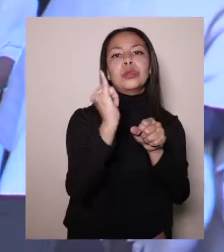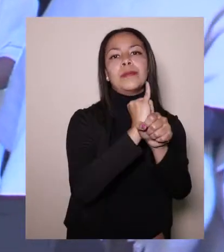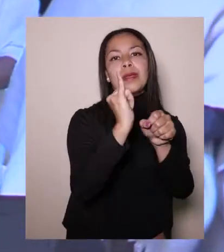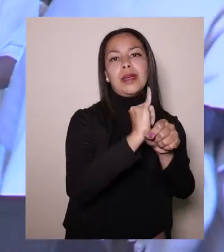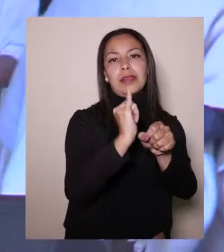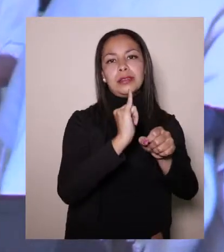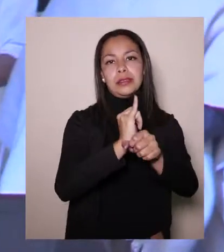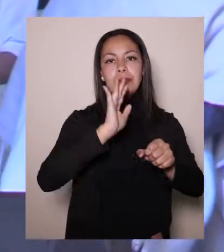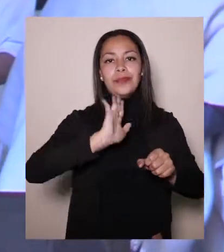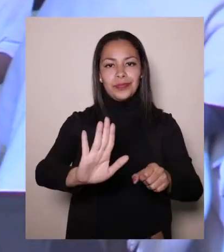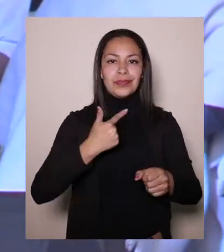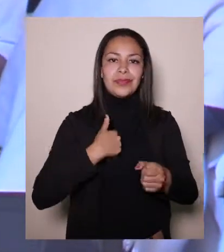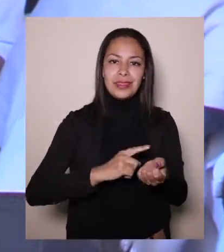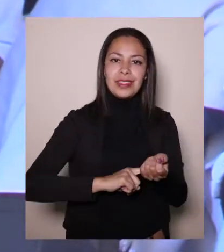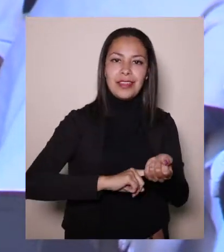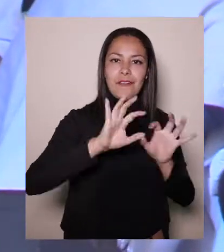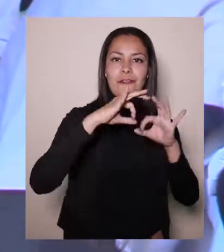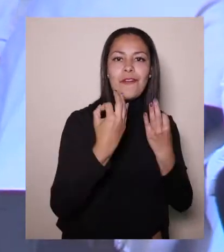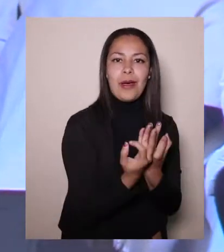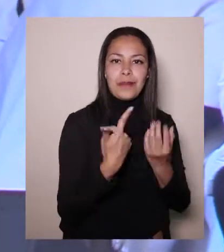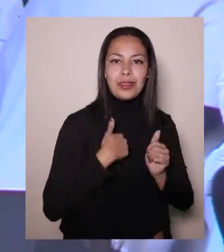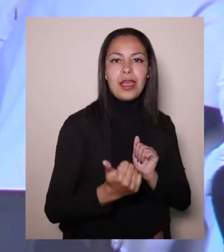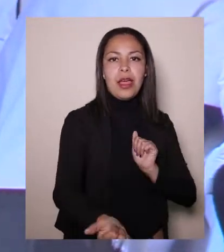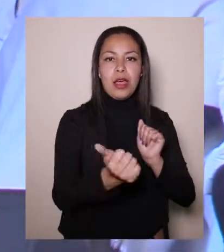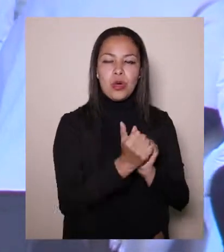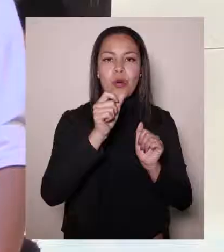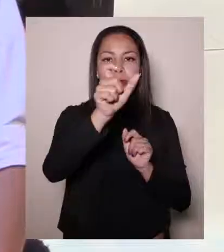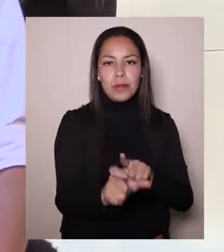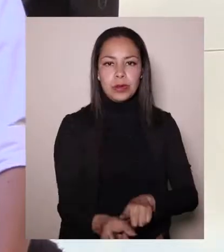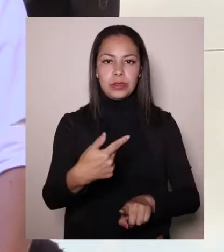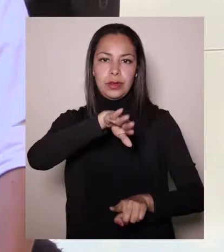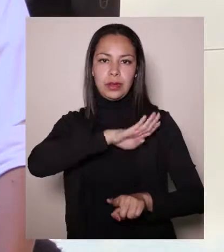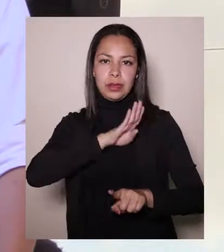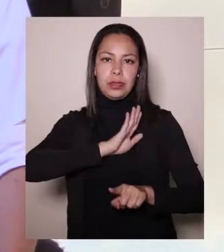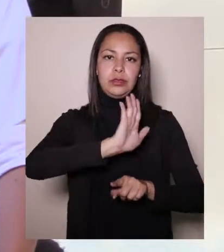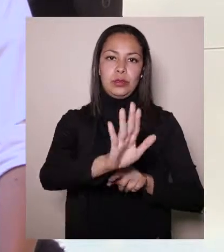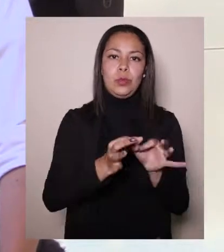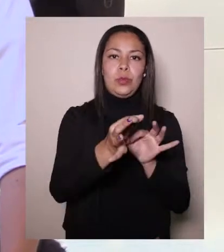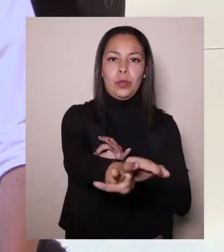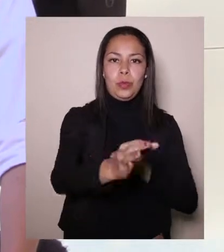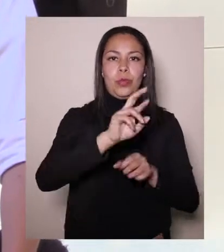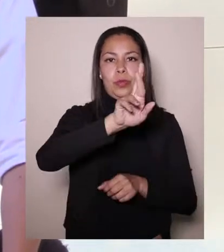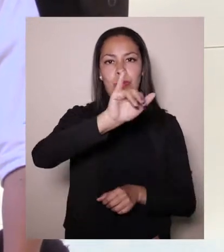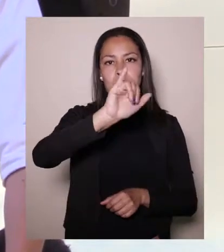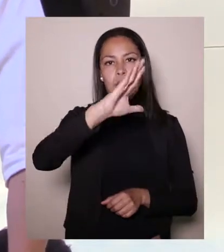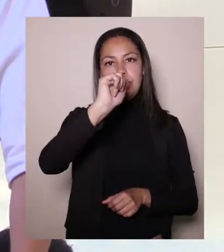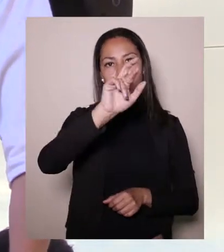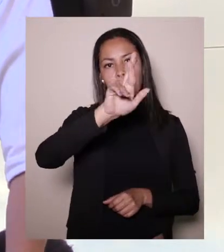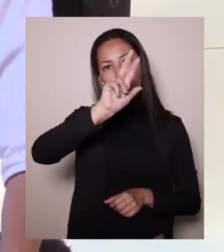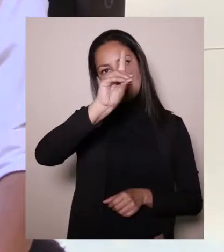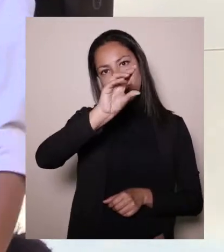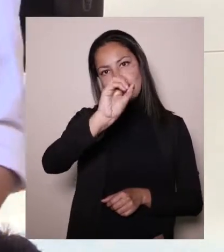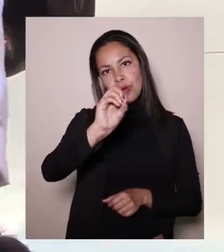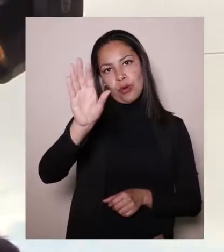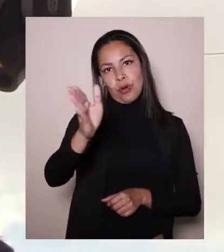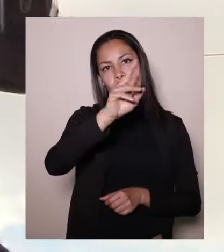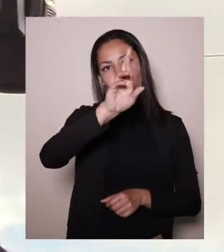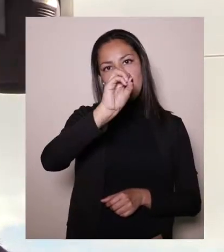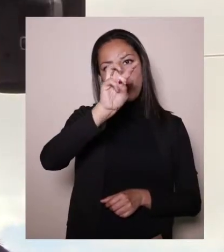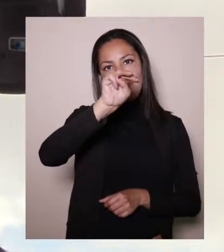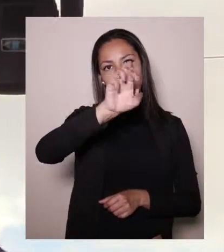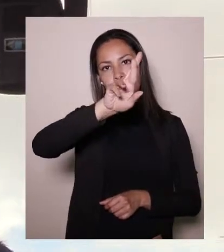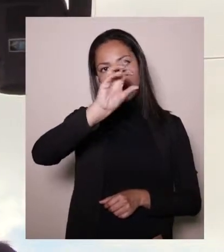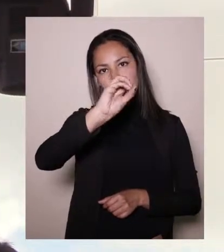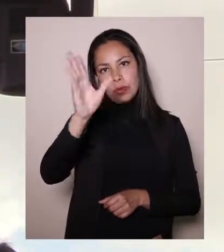para adelantar actuaciones administrativas referentes a Ipiales, en razón de su parentesco consanguíneo en primer grado con